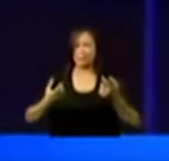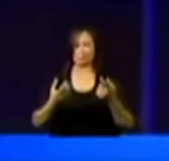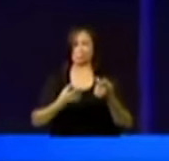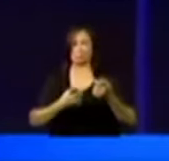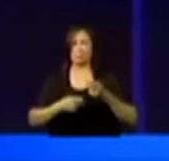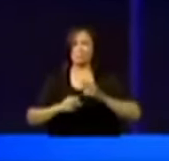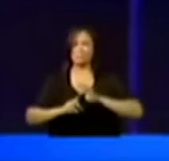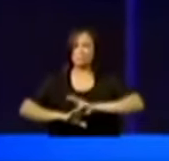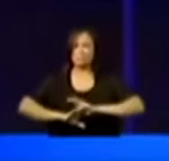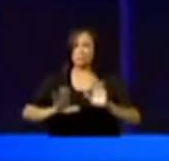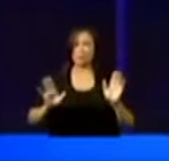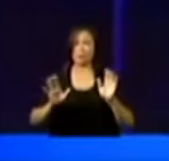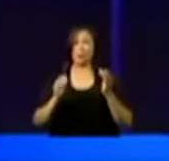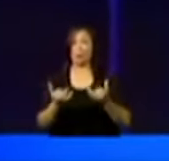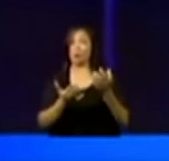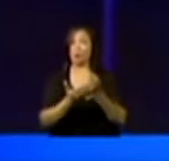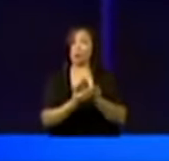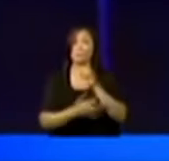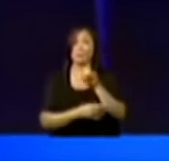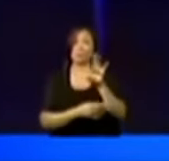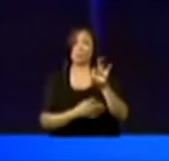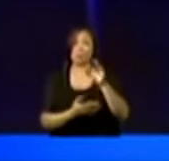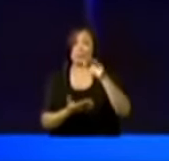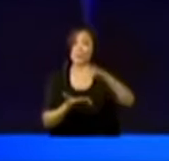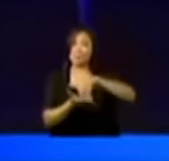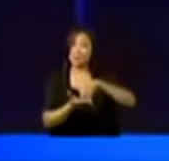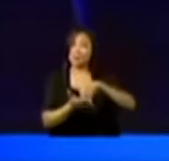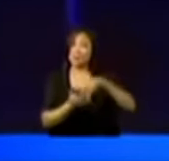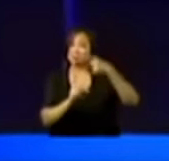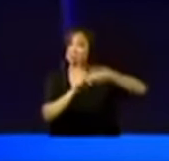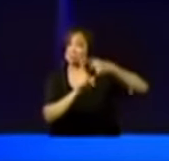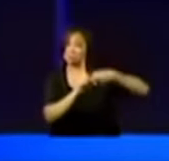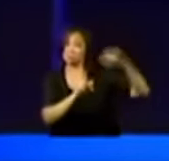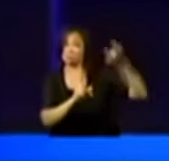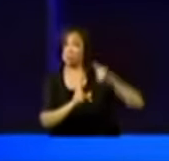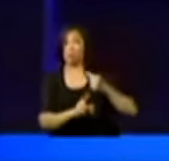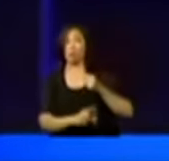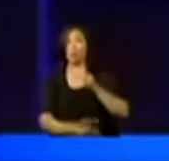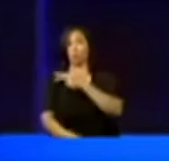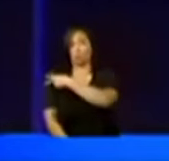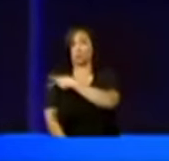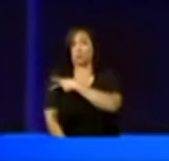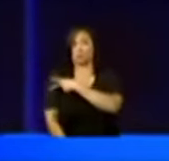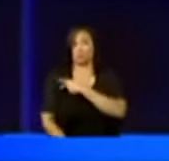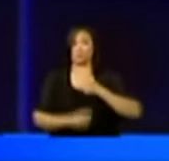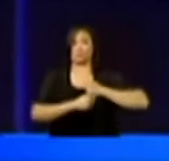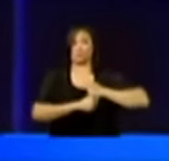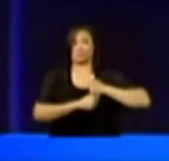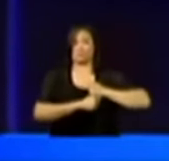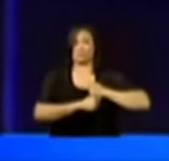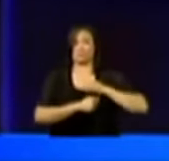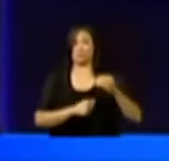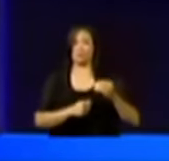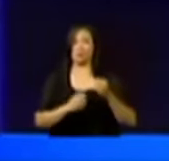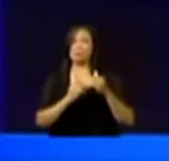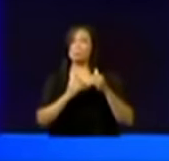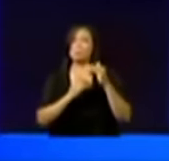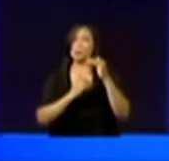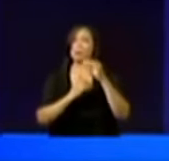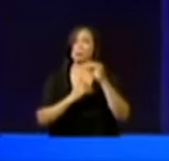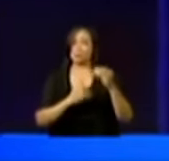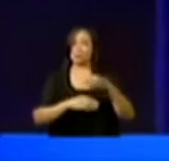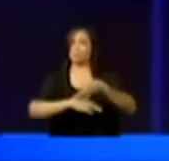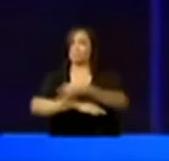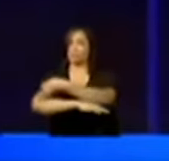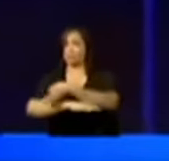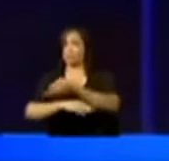están... ganan hoy 29,000 pesos un raso de las Fuerzas Armadas, un poco más los que